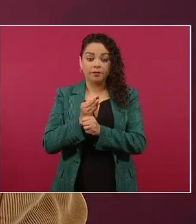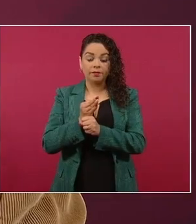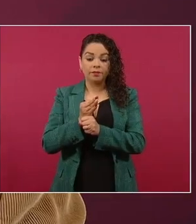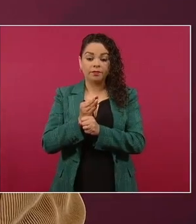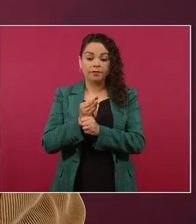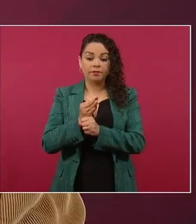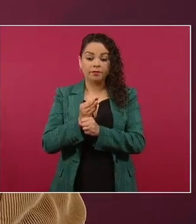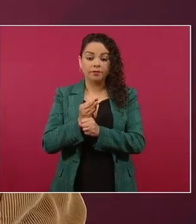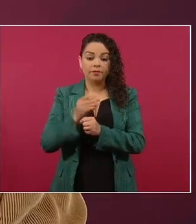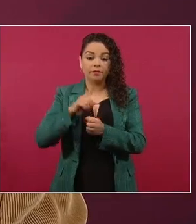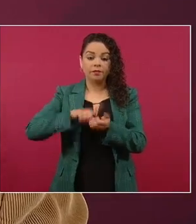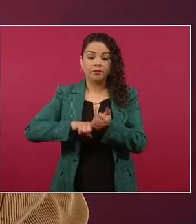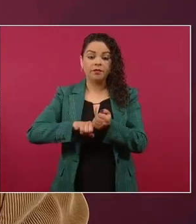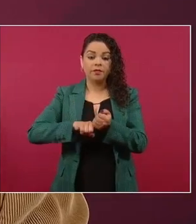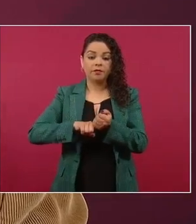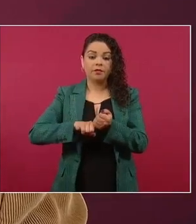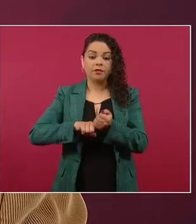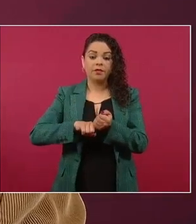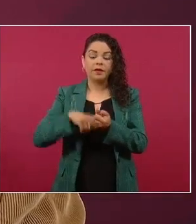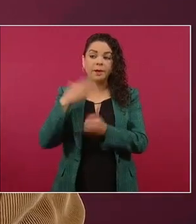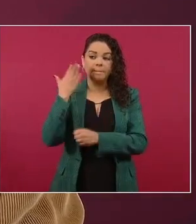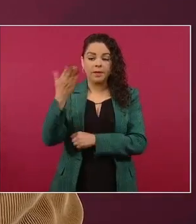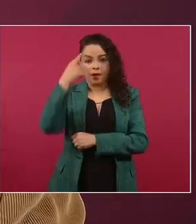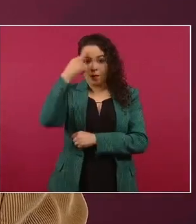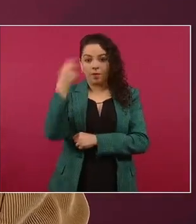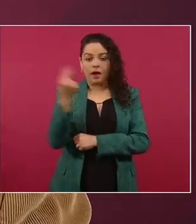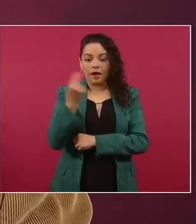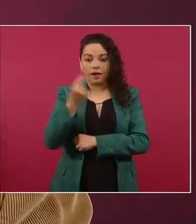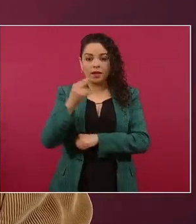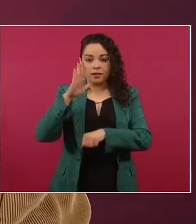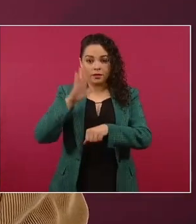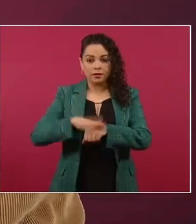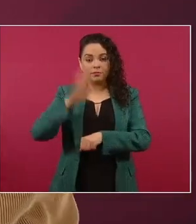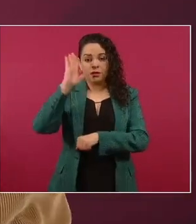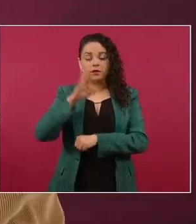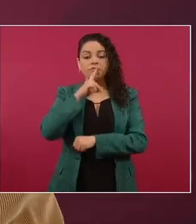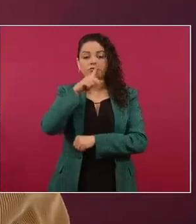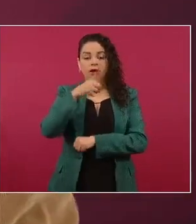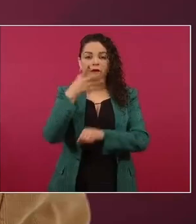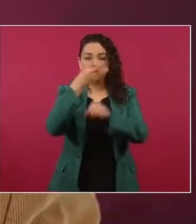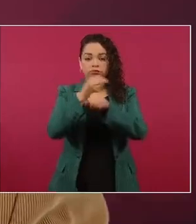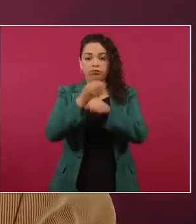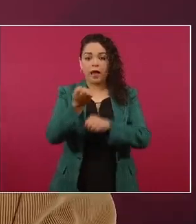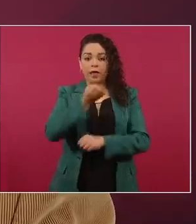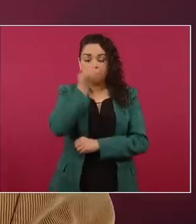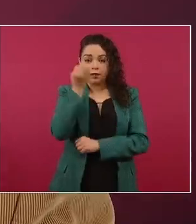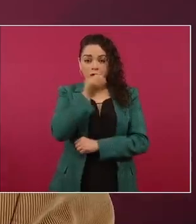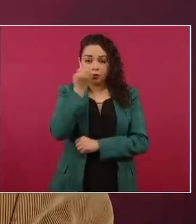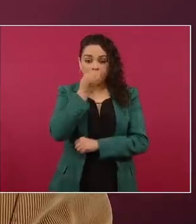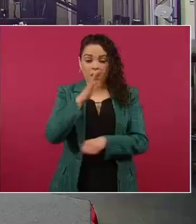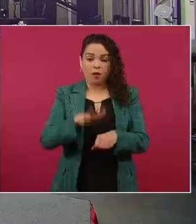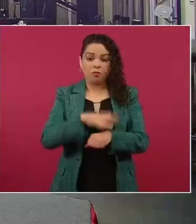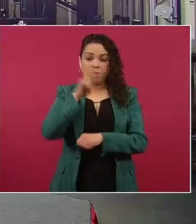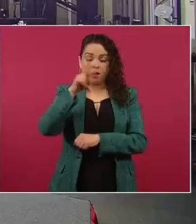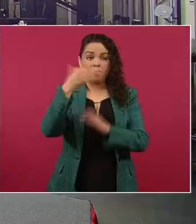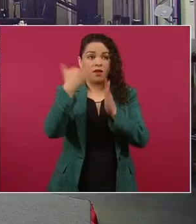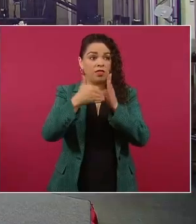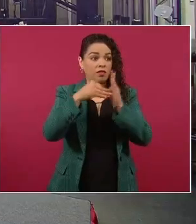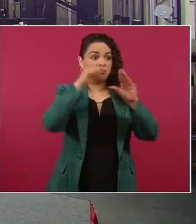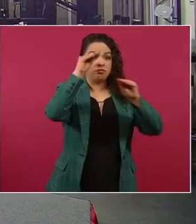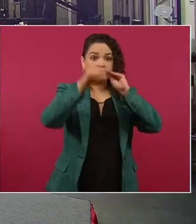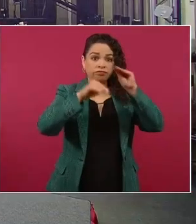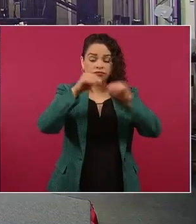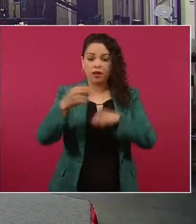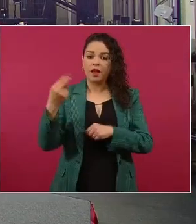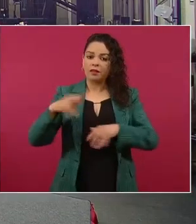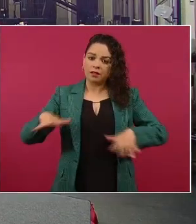gobierno para el mejoramiento de su escuela, que traía importantes rezagos que debemos